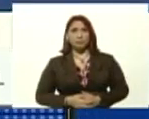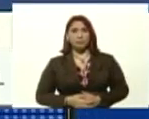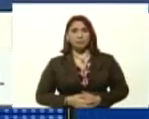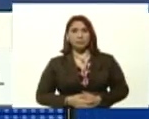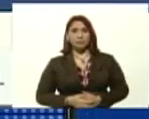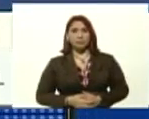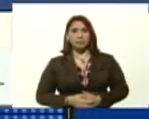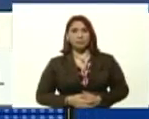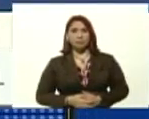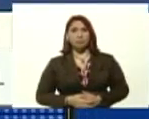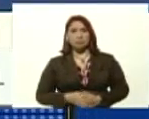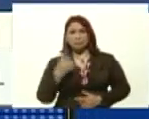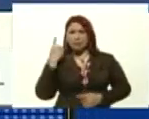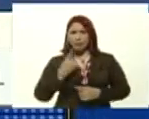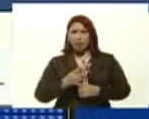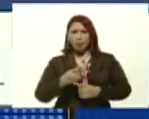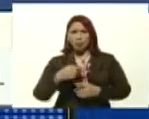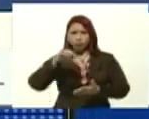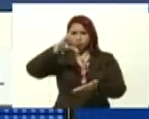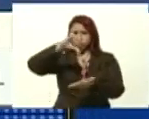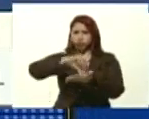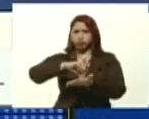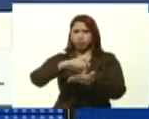mapa, poner